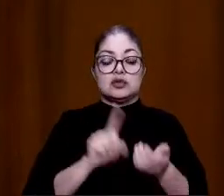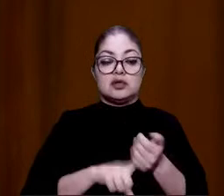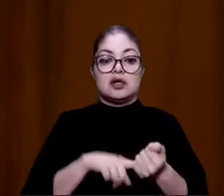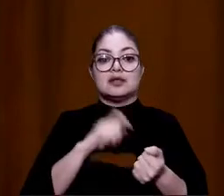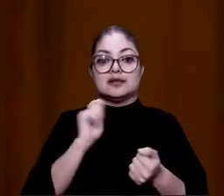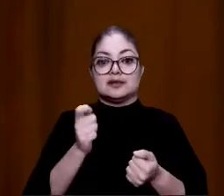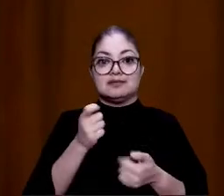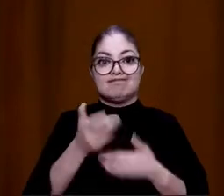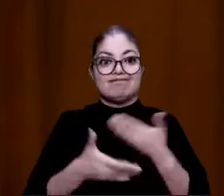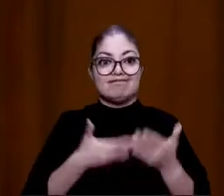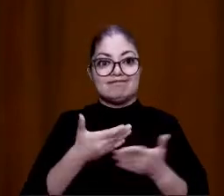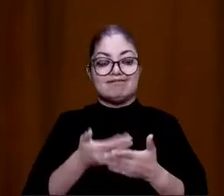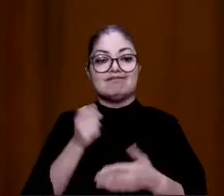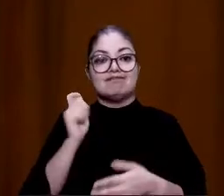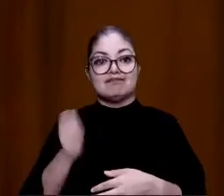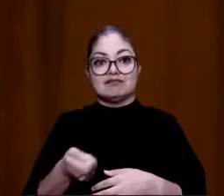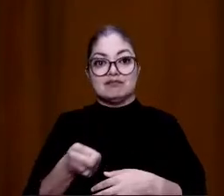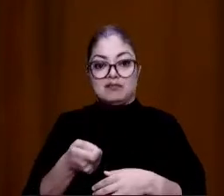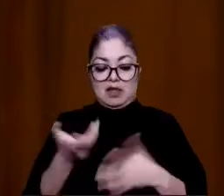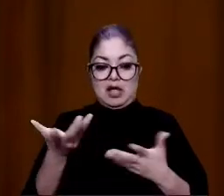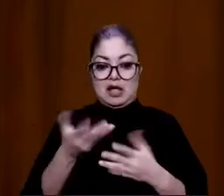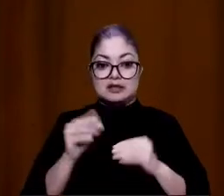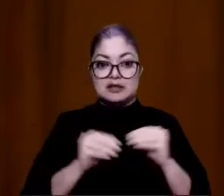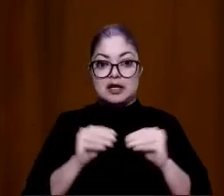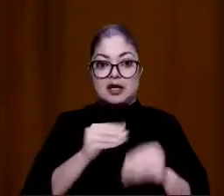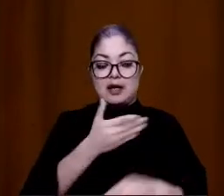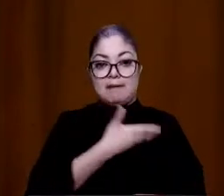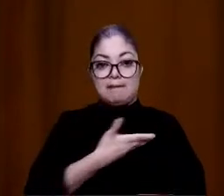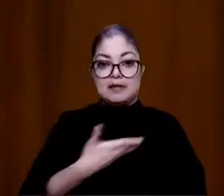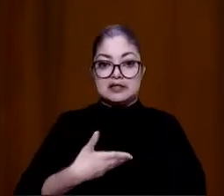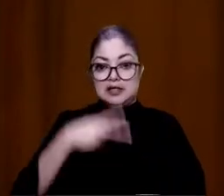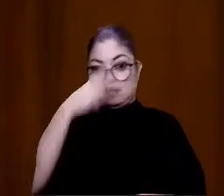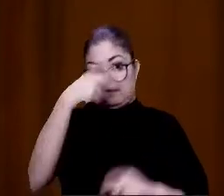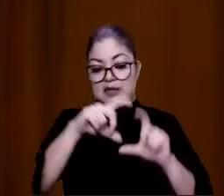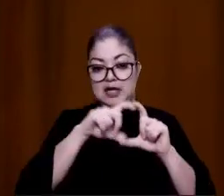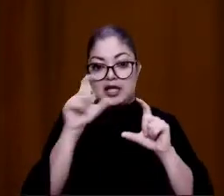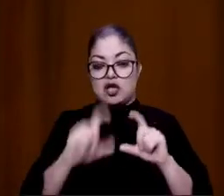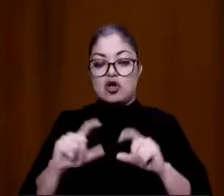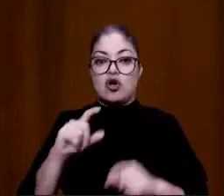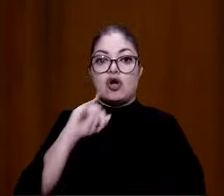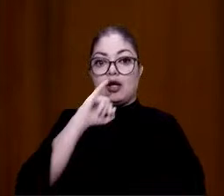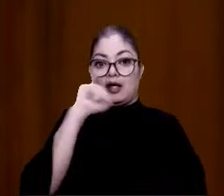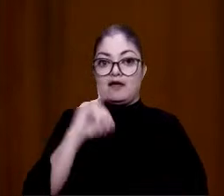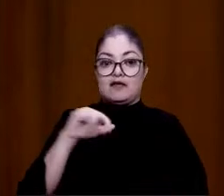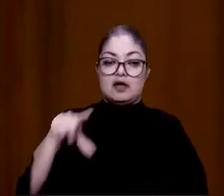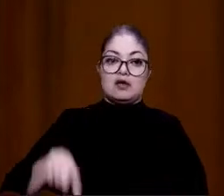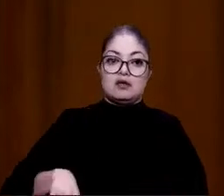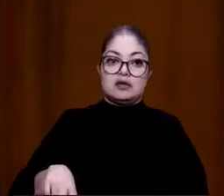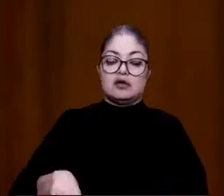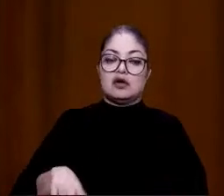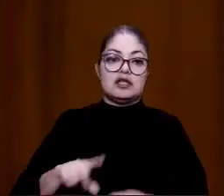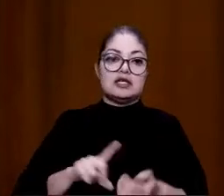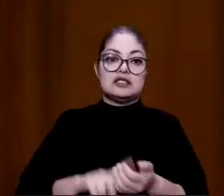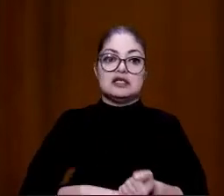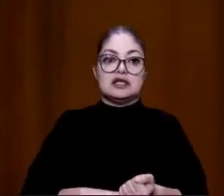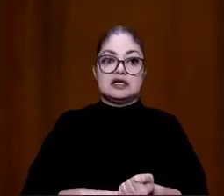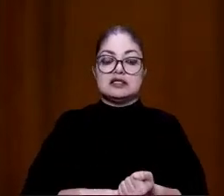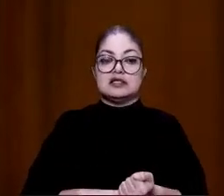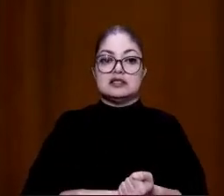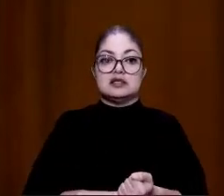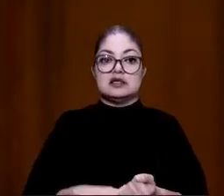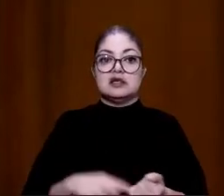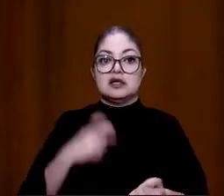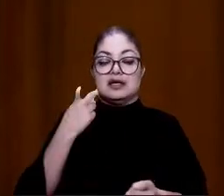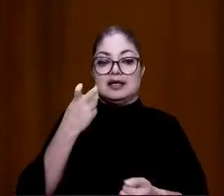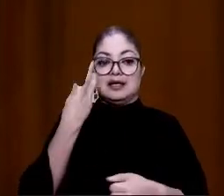beneplácito. Es un proyecto que se diseñó con el presidente de la República, con la jefa de gobierno, como parte de un sistema. No sé si recuerdan que hace como